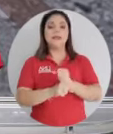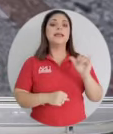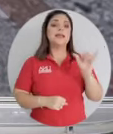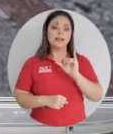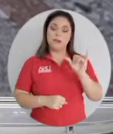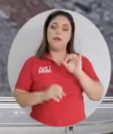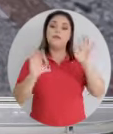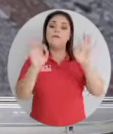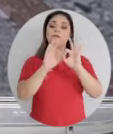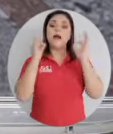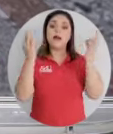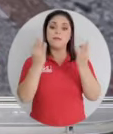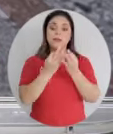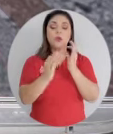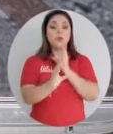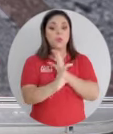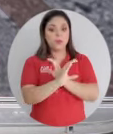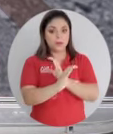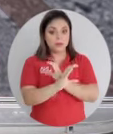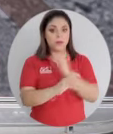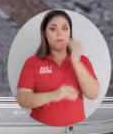empresas, de las familias.